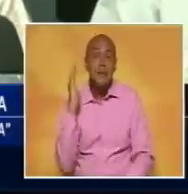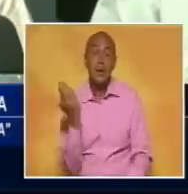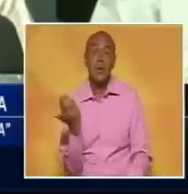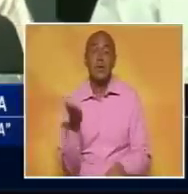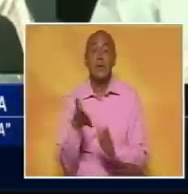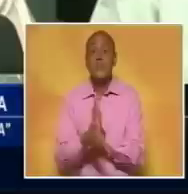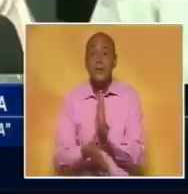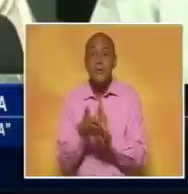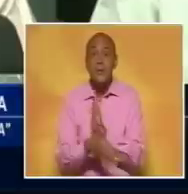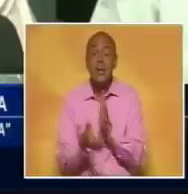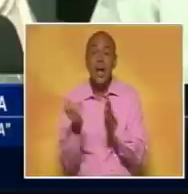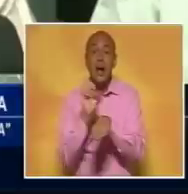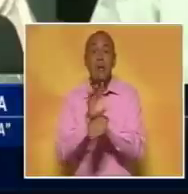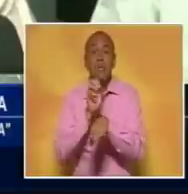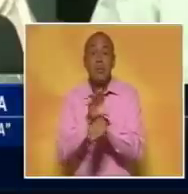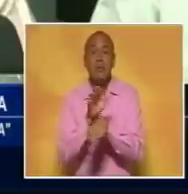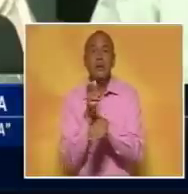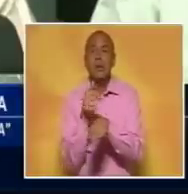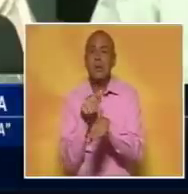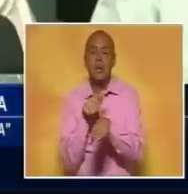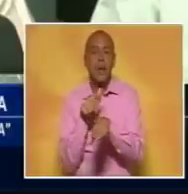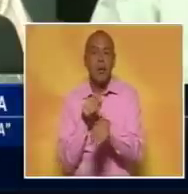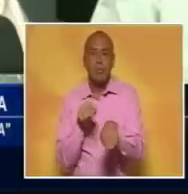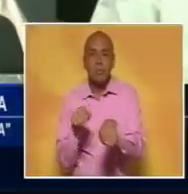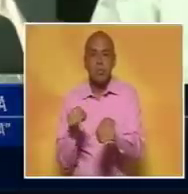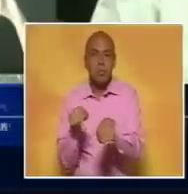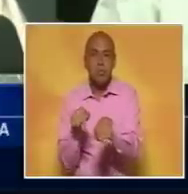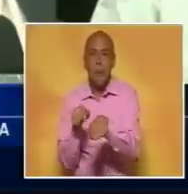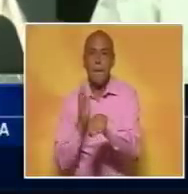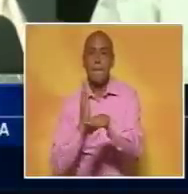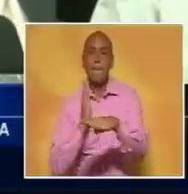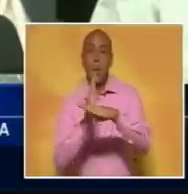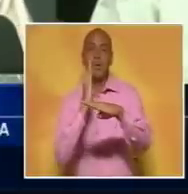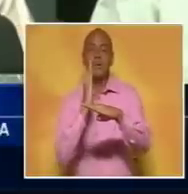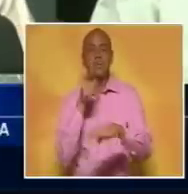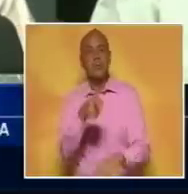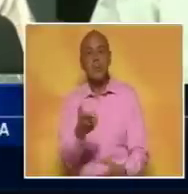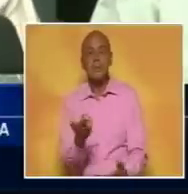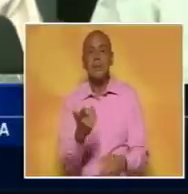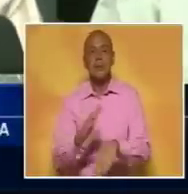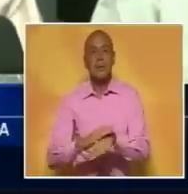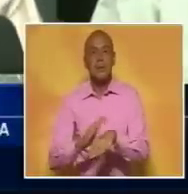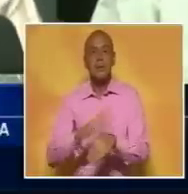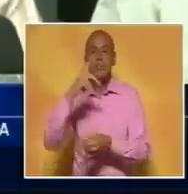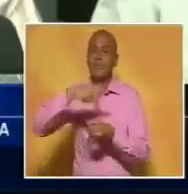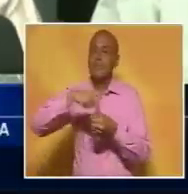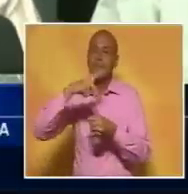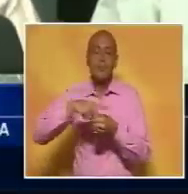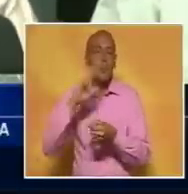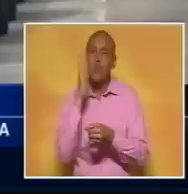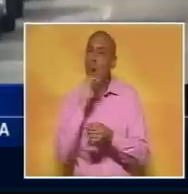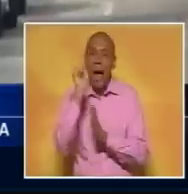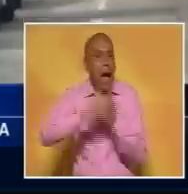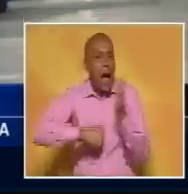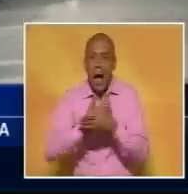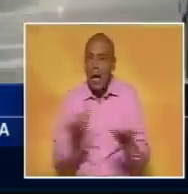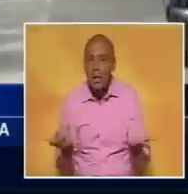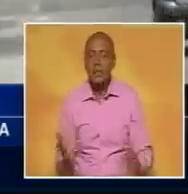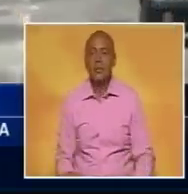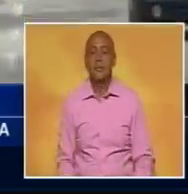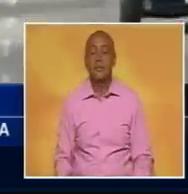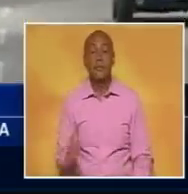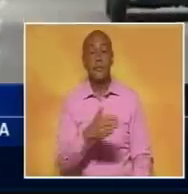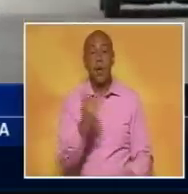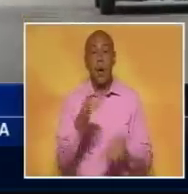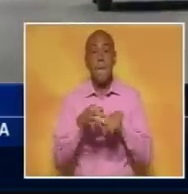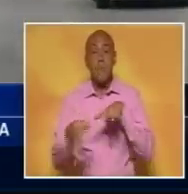ambulancias quedaron varadas en diferentes zonas del estado por falta de combustible. Hay municipios que